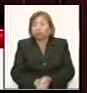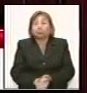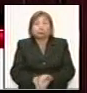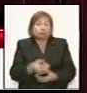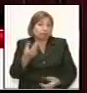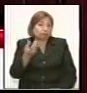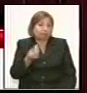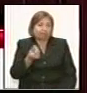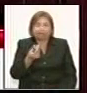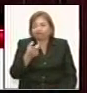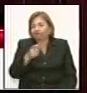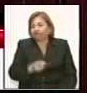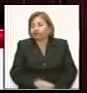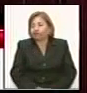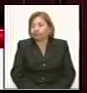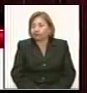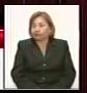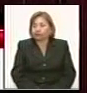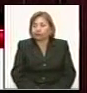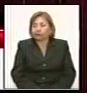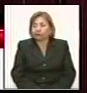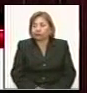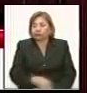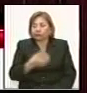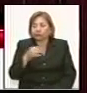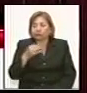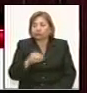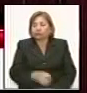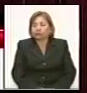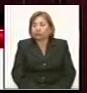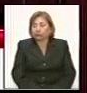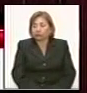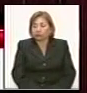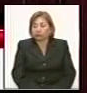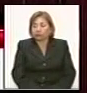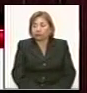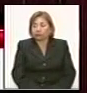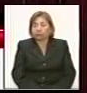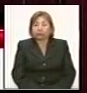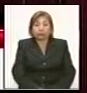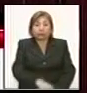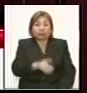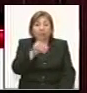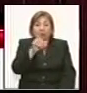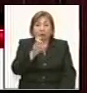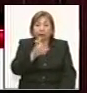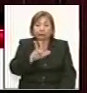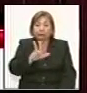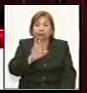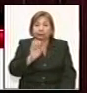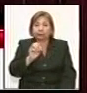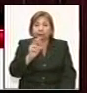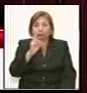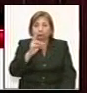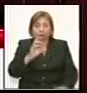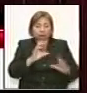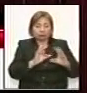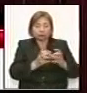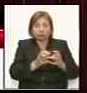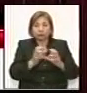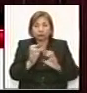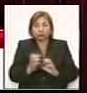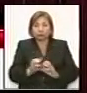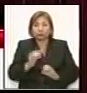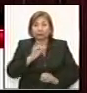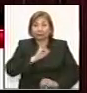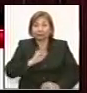austeridad. Siempre la excusa es la austeridad. Y entonces, de 130, hay dos bancadas de izquierda que